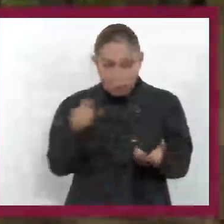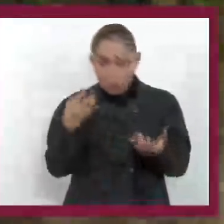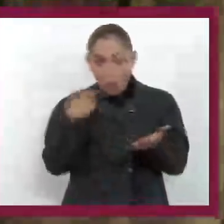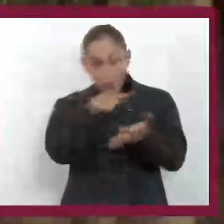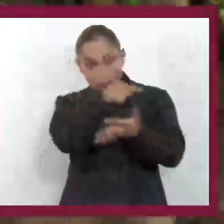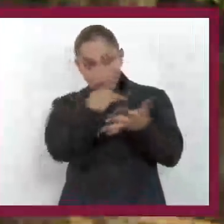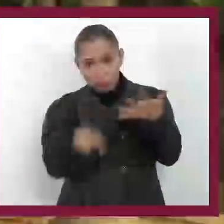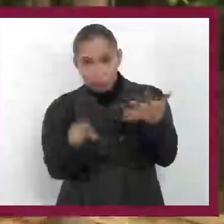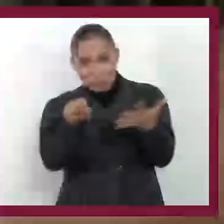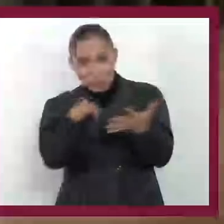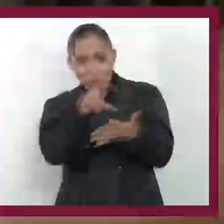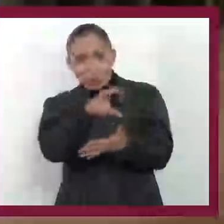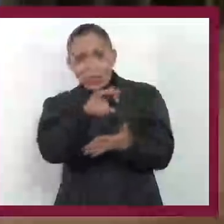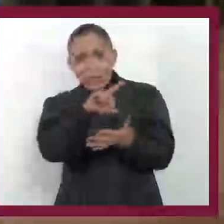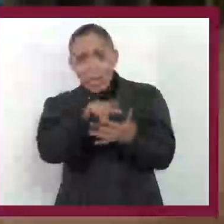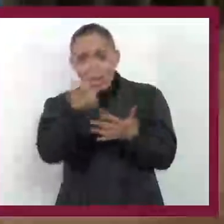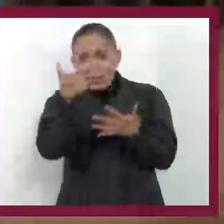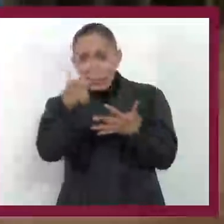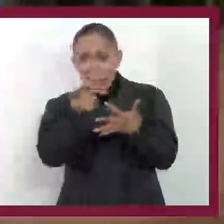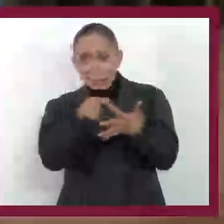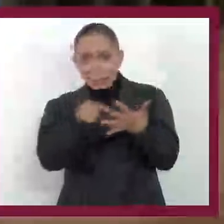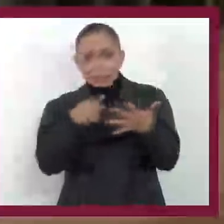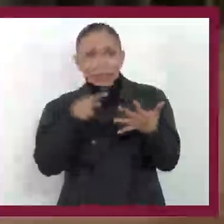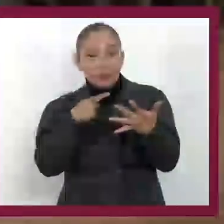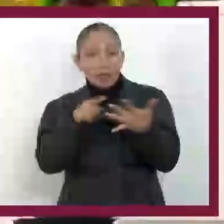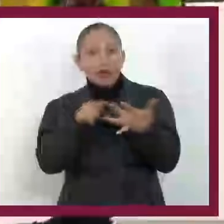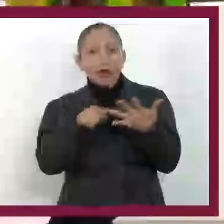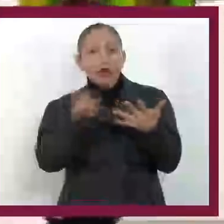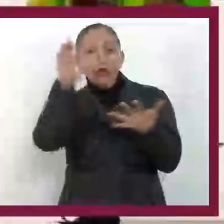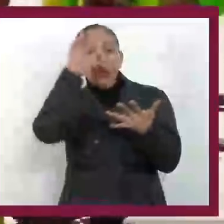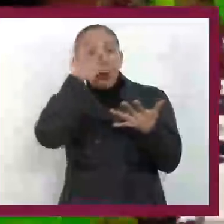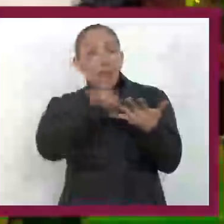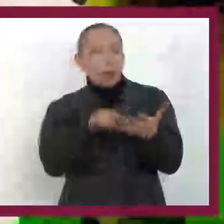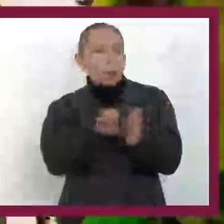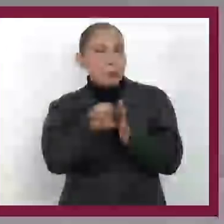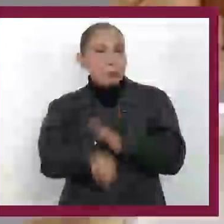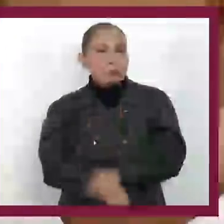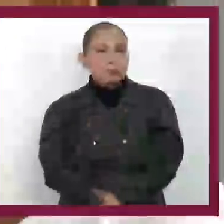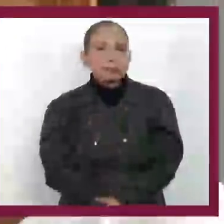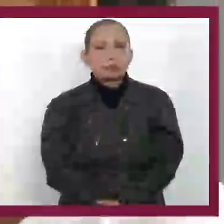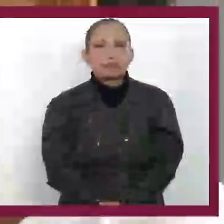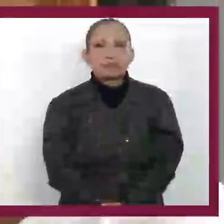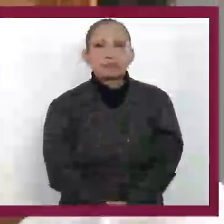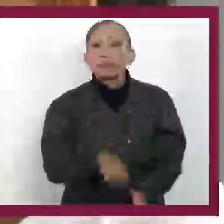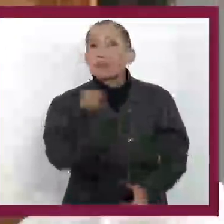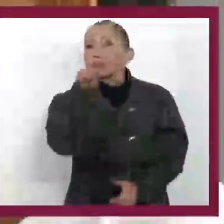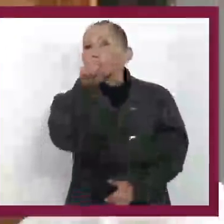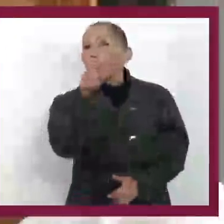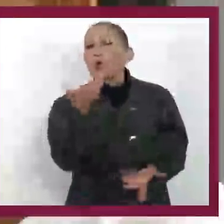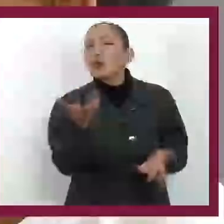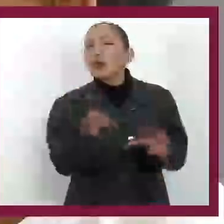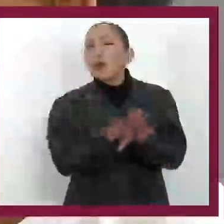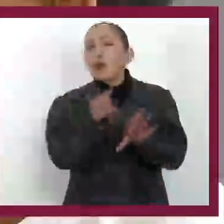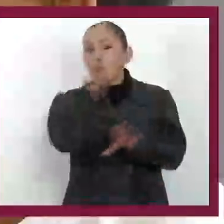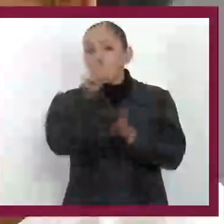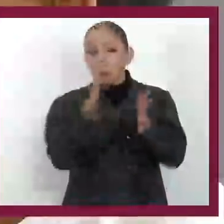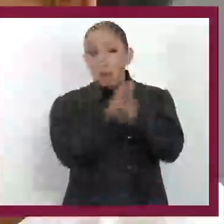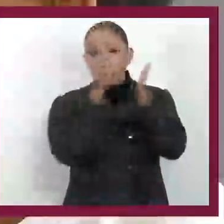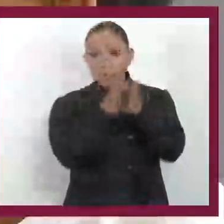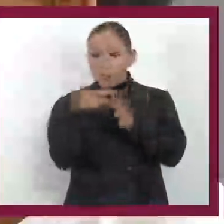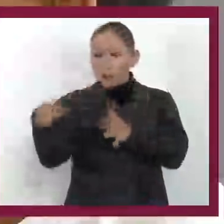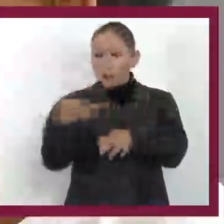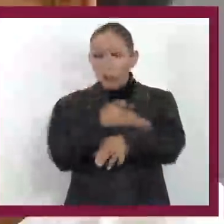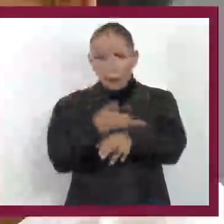las dimensiones civil, económica, política y cultural, por ejemplo. ¿Y tú? ¿De qué manera participas con